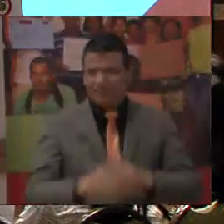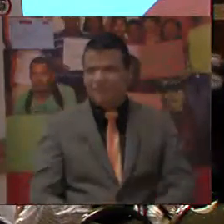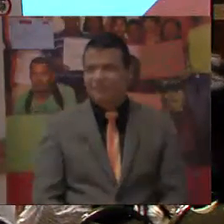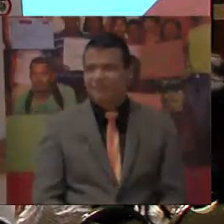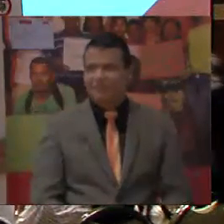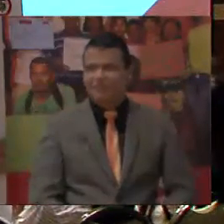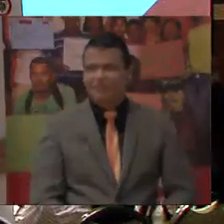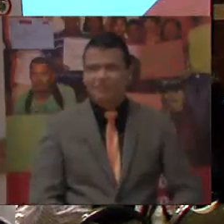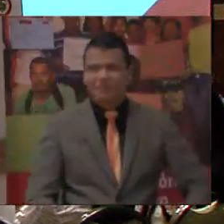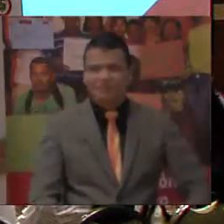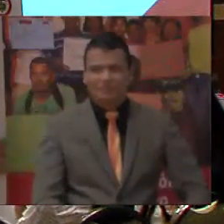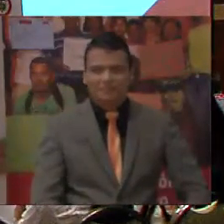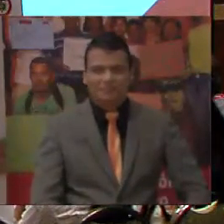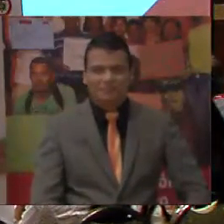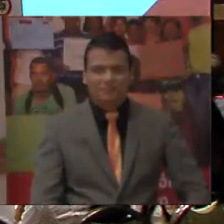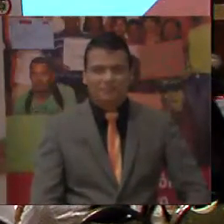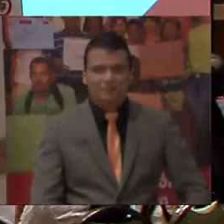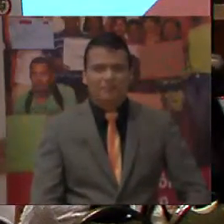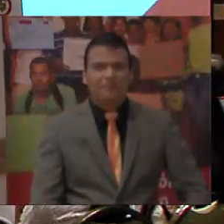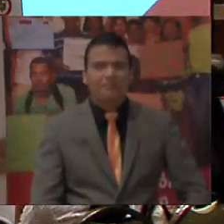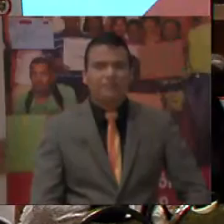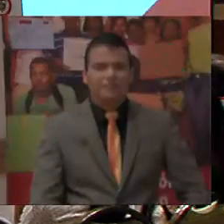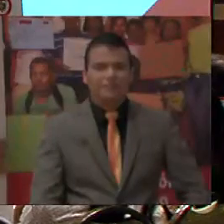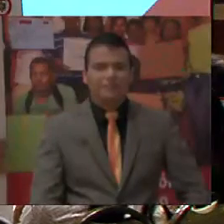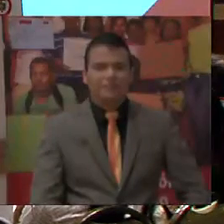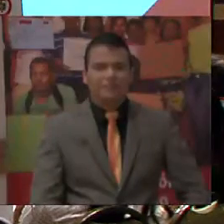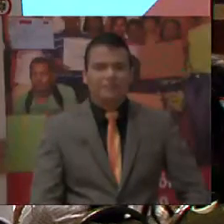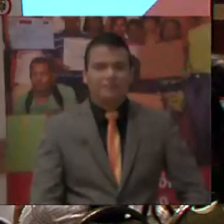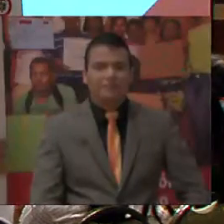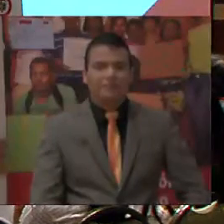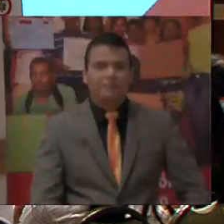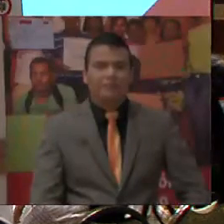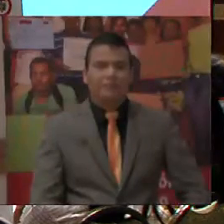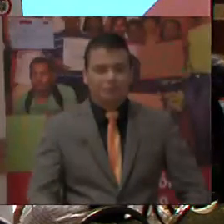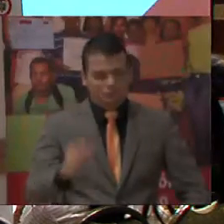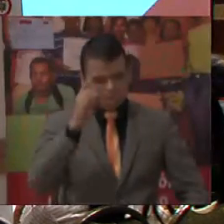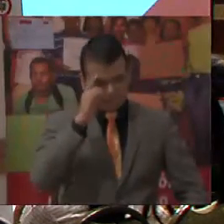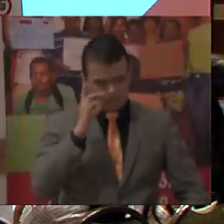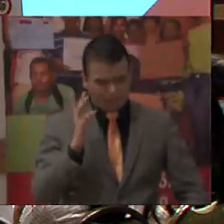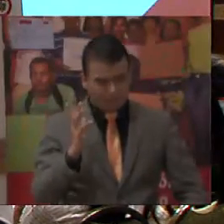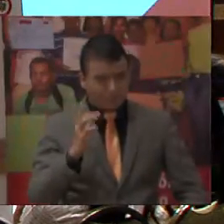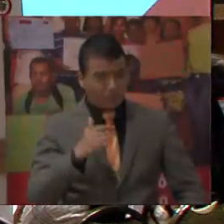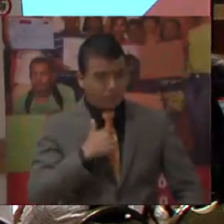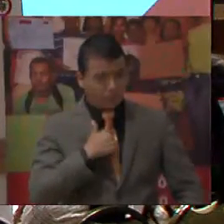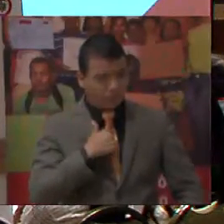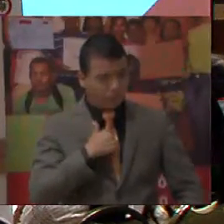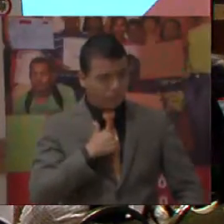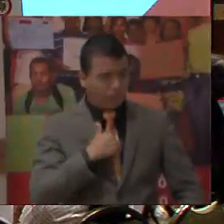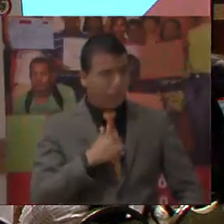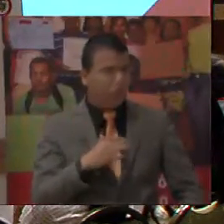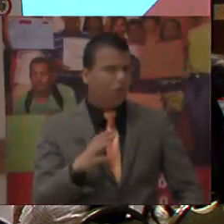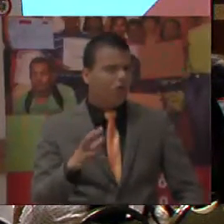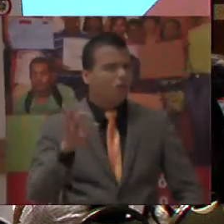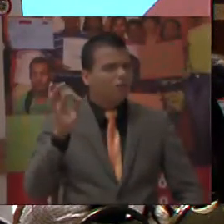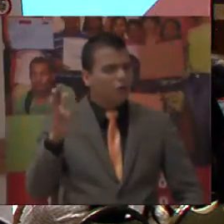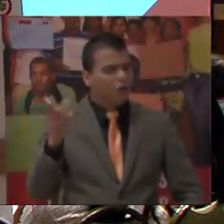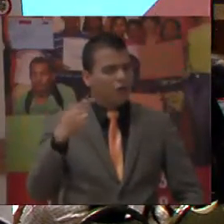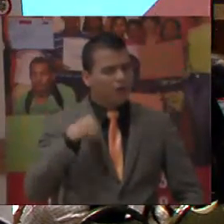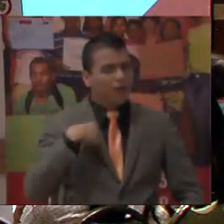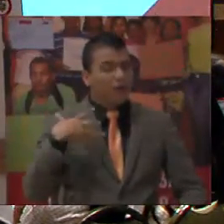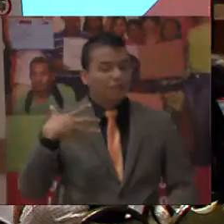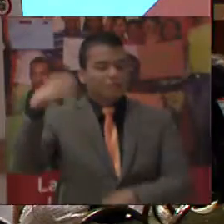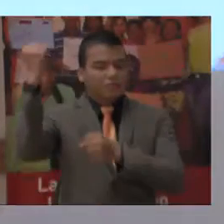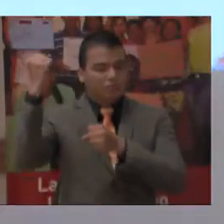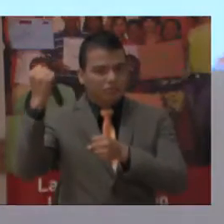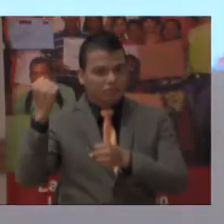Gracias. Bueno, yo tampoco nunca me imaginé que iba a estar secuestrado por